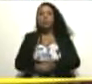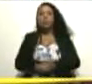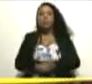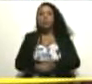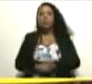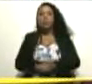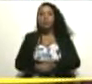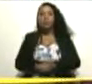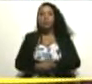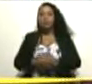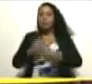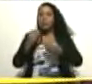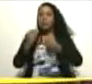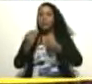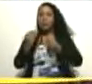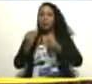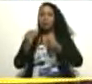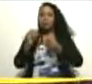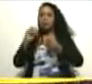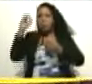buscando consensos,